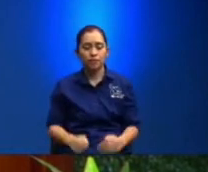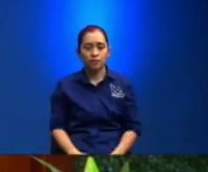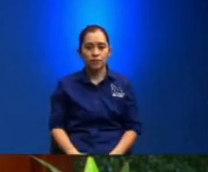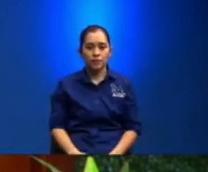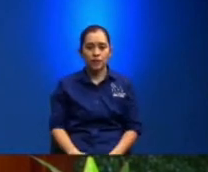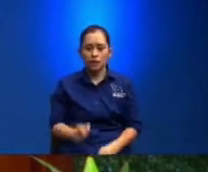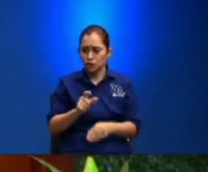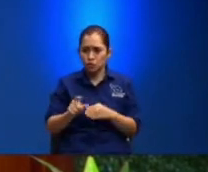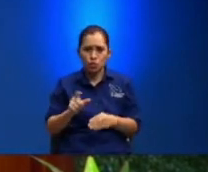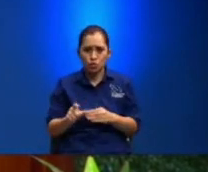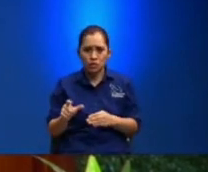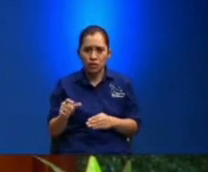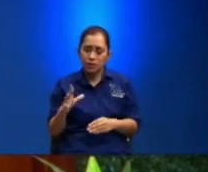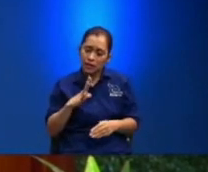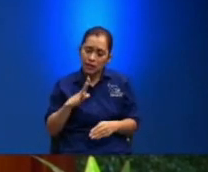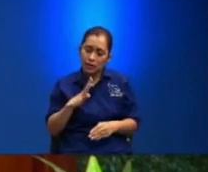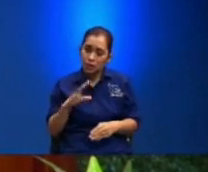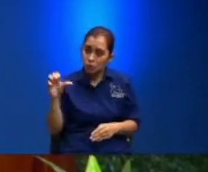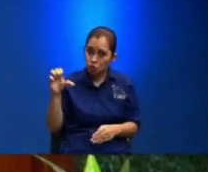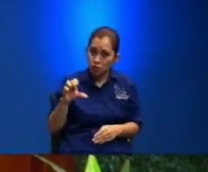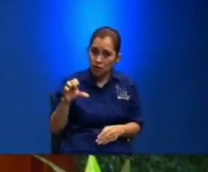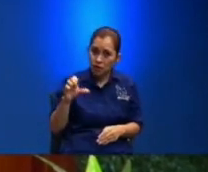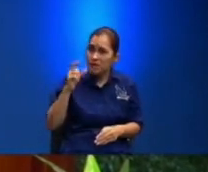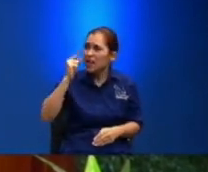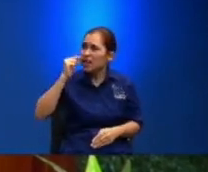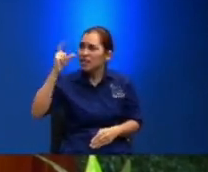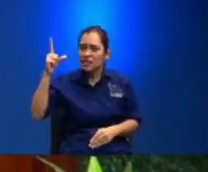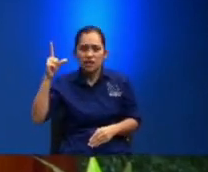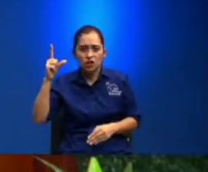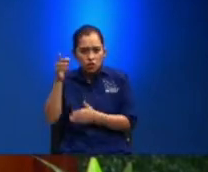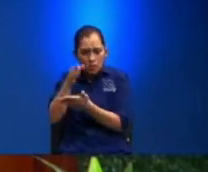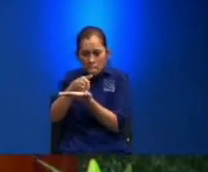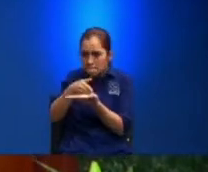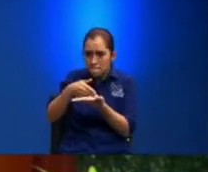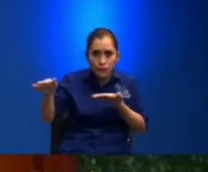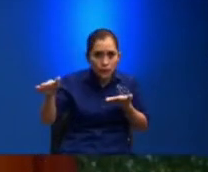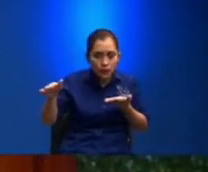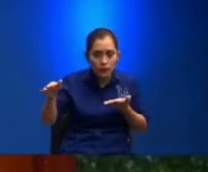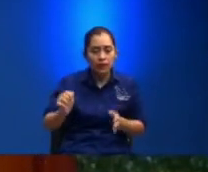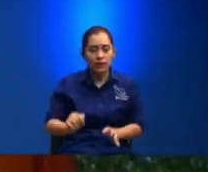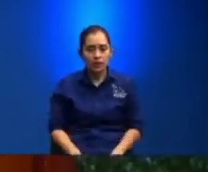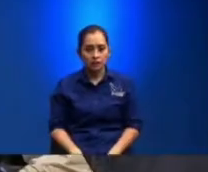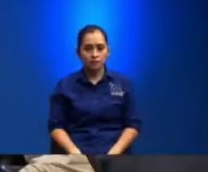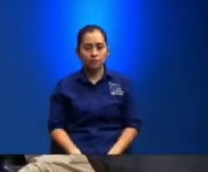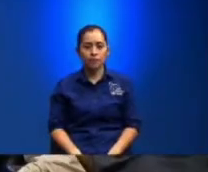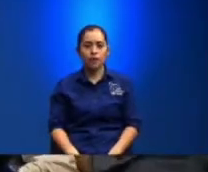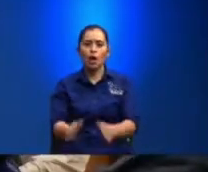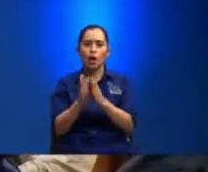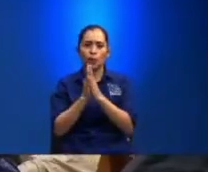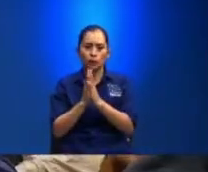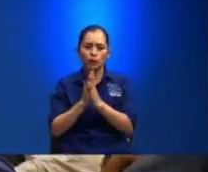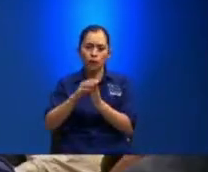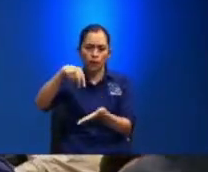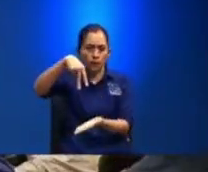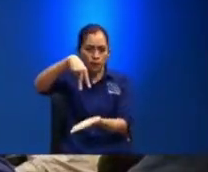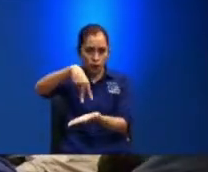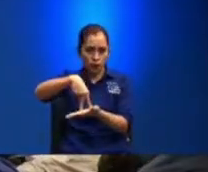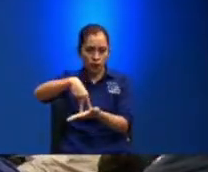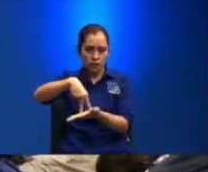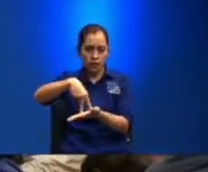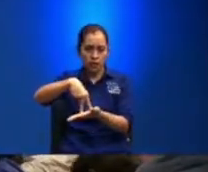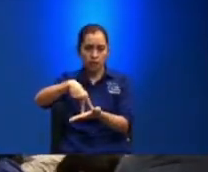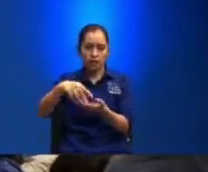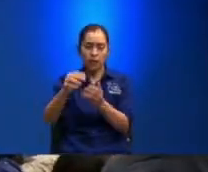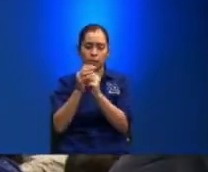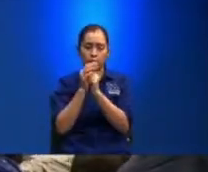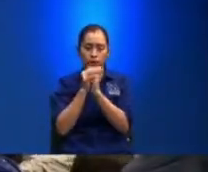de pie y déjeme bendecirlo hermano lamento mucho que el tiempo se nos haya agotado pero gracias a dios le doy gracias a dios